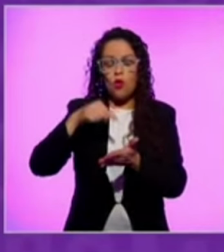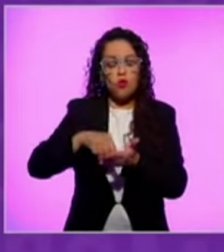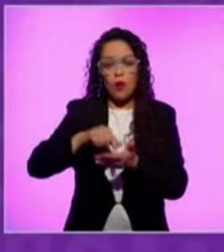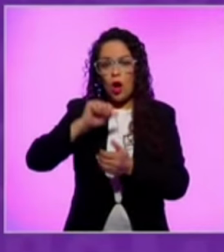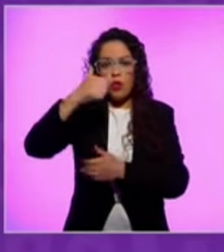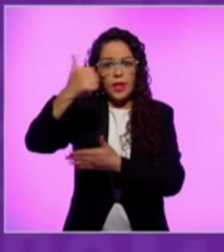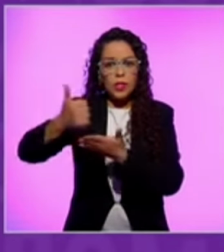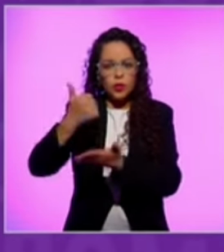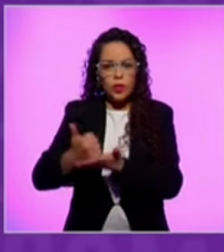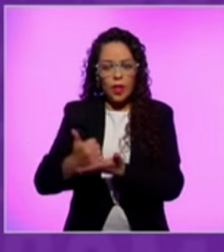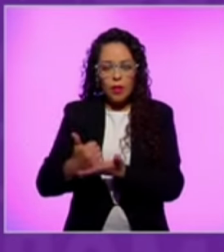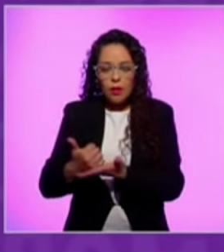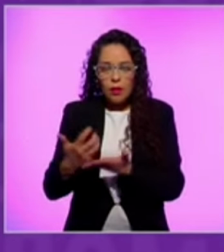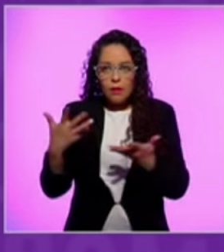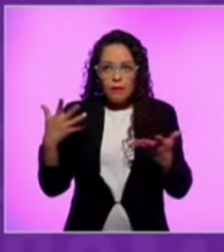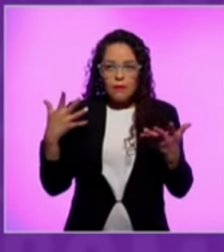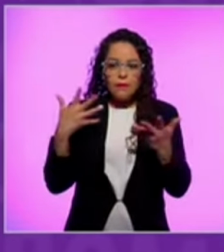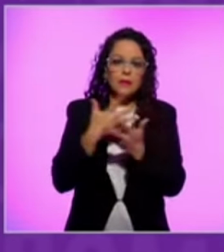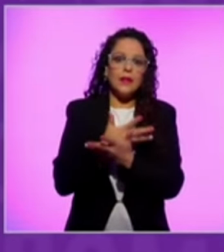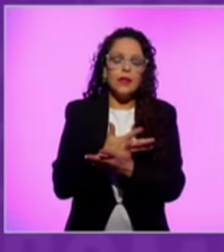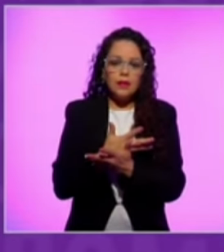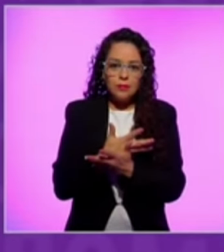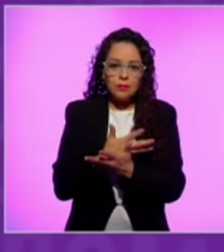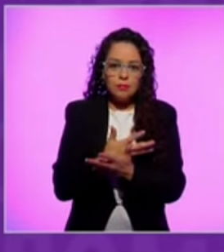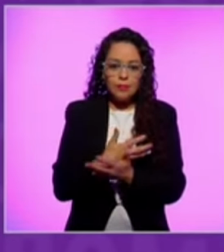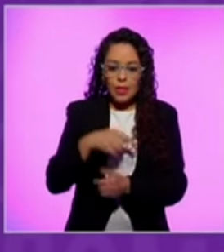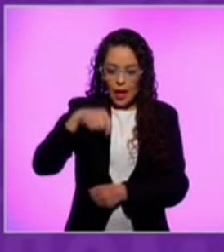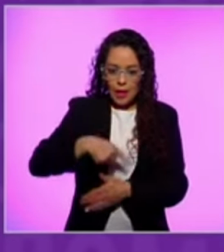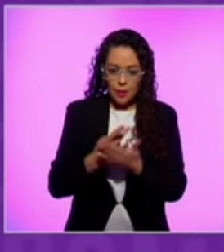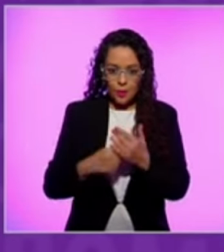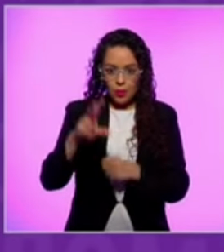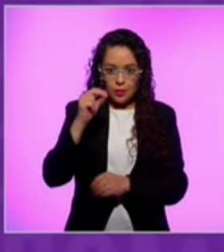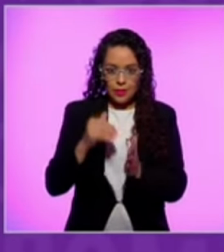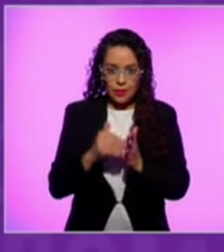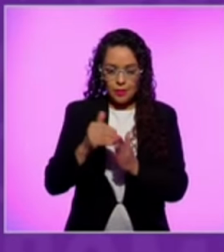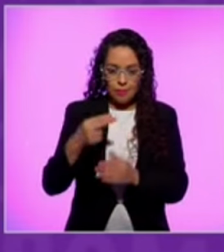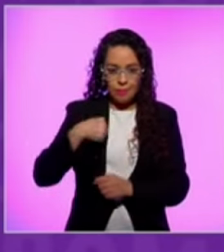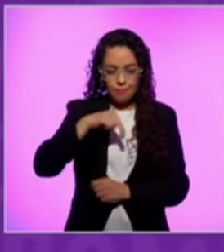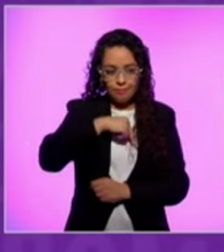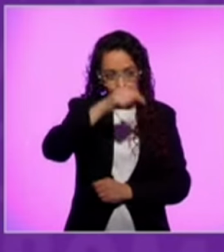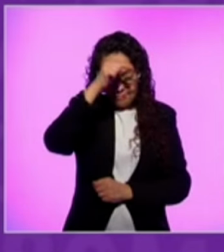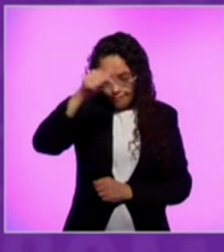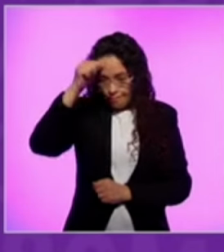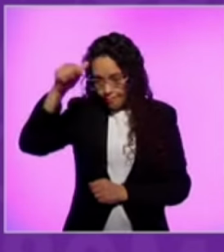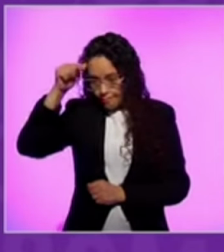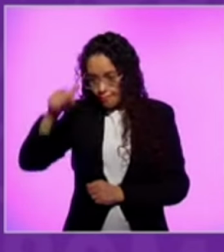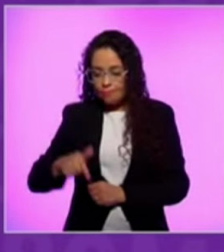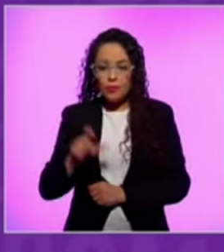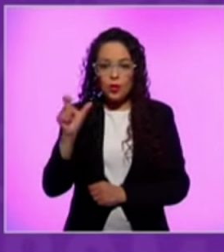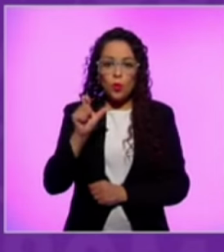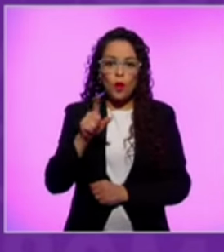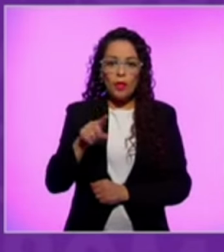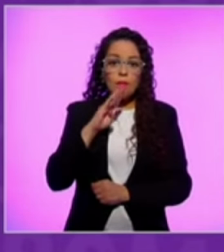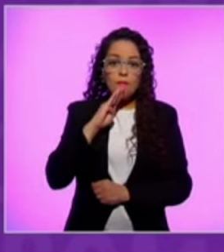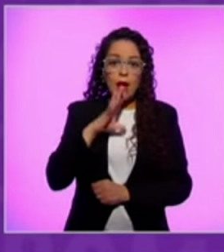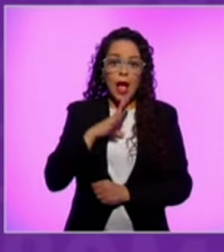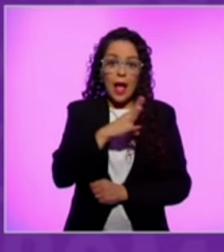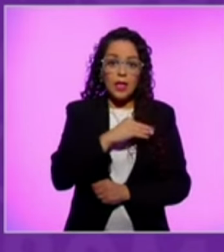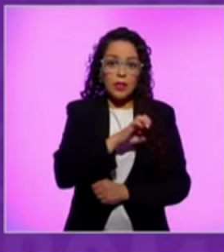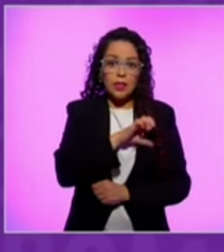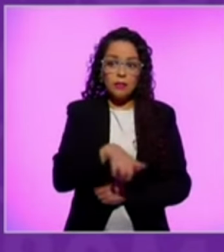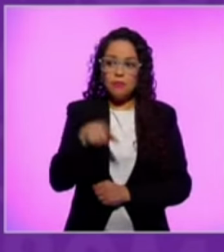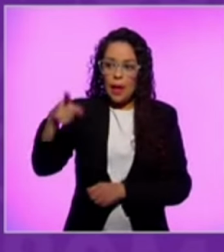una de las cuestiones que hemos encontrado aquí en 80 millones es que las mamás con hijos especiales son las primeras limitantes,